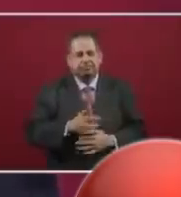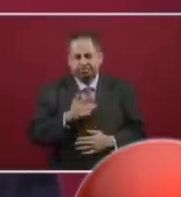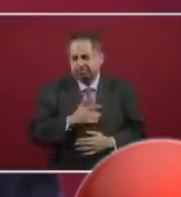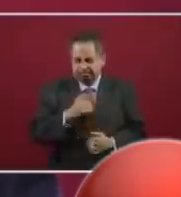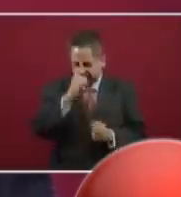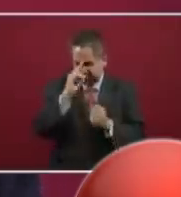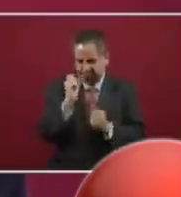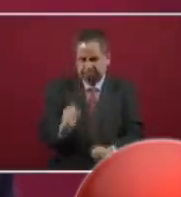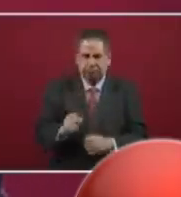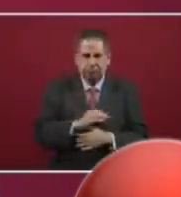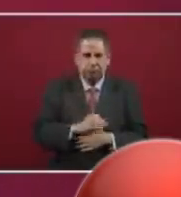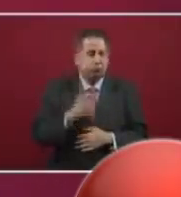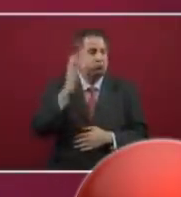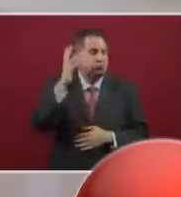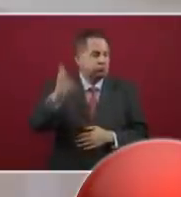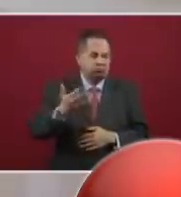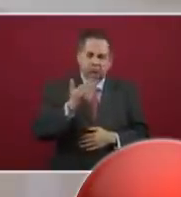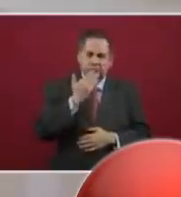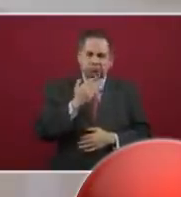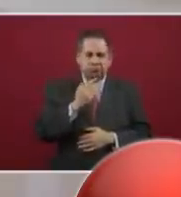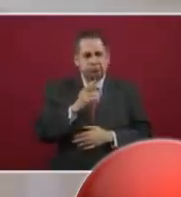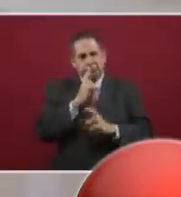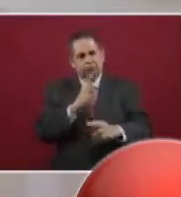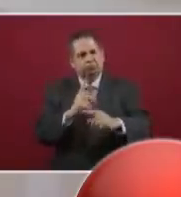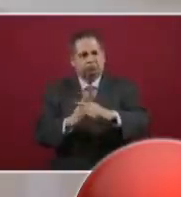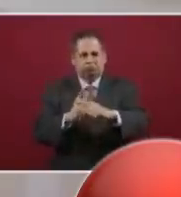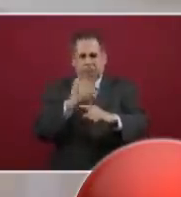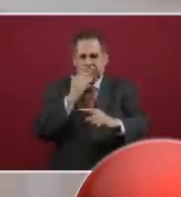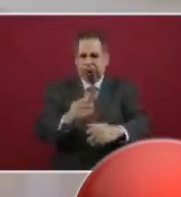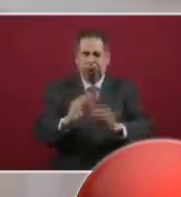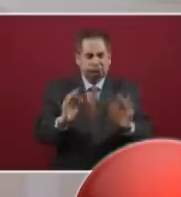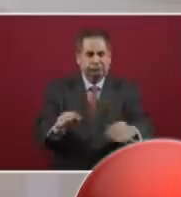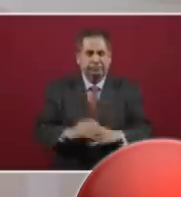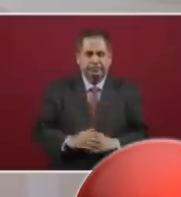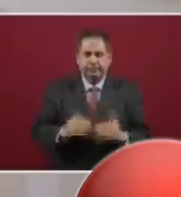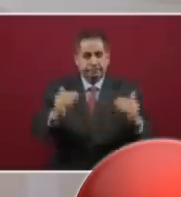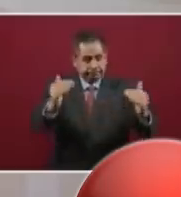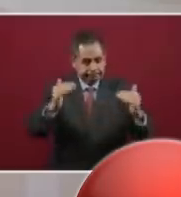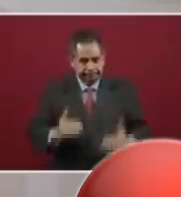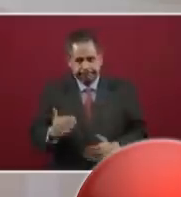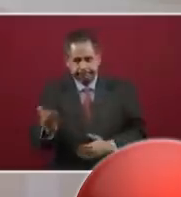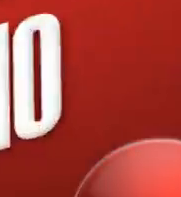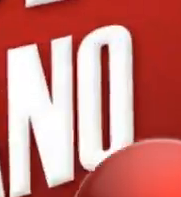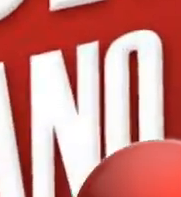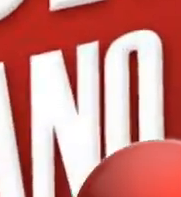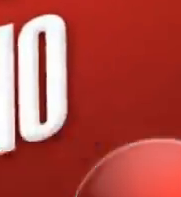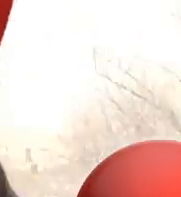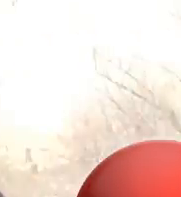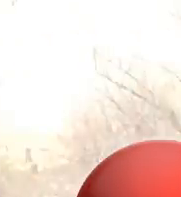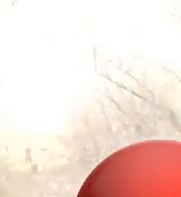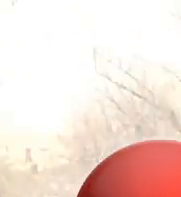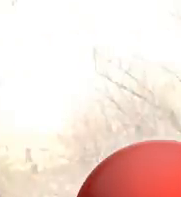que vamos a obtener buenos resultados. Ahora sí, adelante.